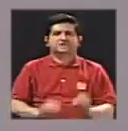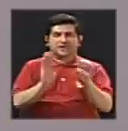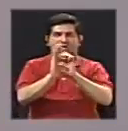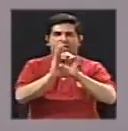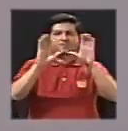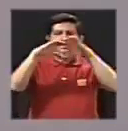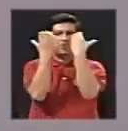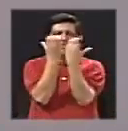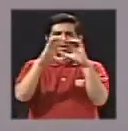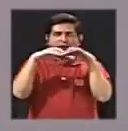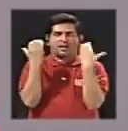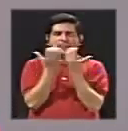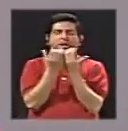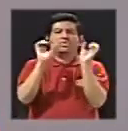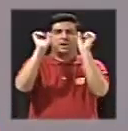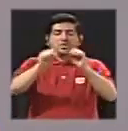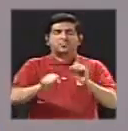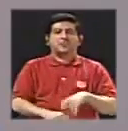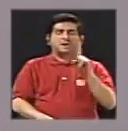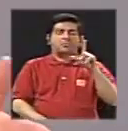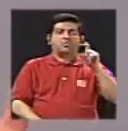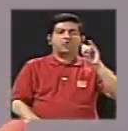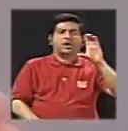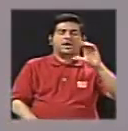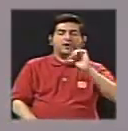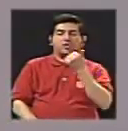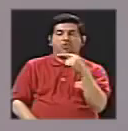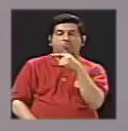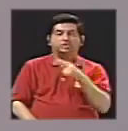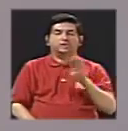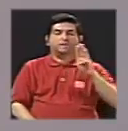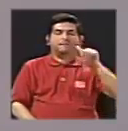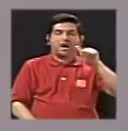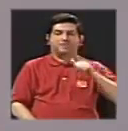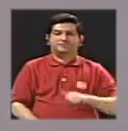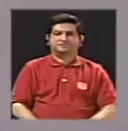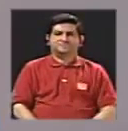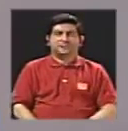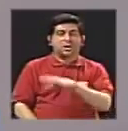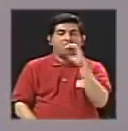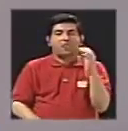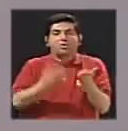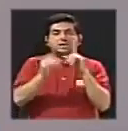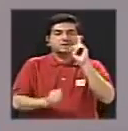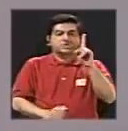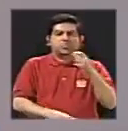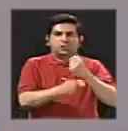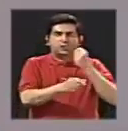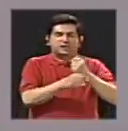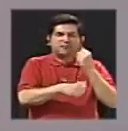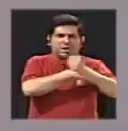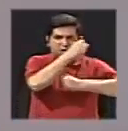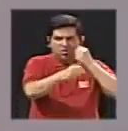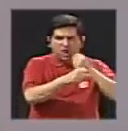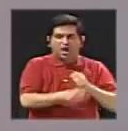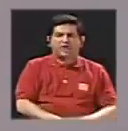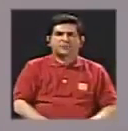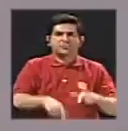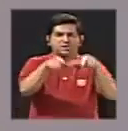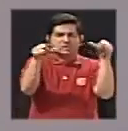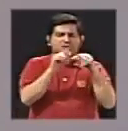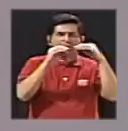categoría. Uh-huh. Es decir, podría ser que uno sea licenciado y el otro bachiller. Podría ser que uno trabajó algunos años en una zona